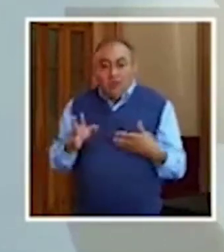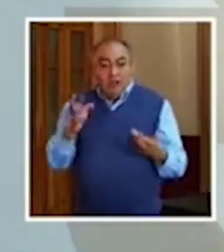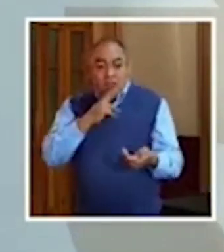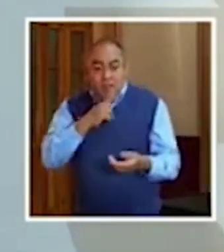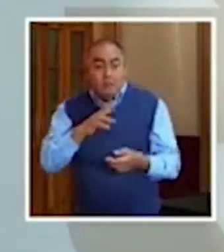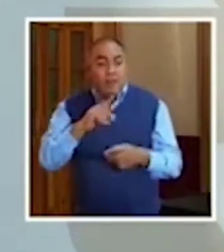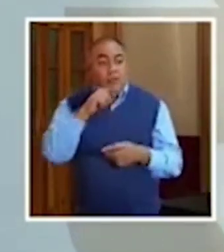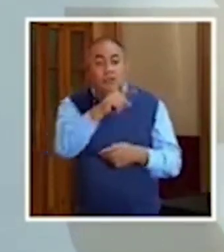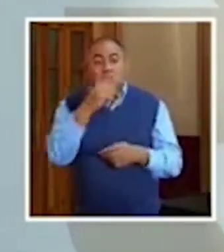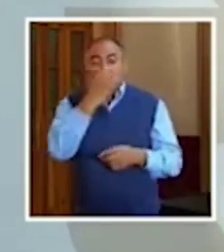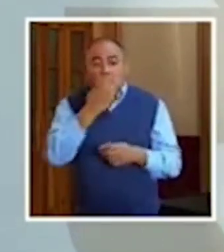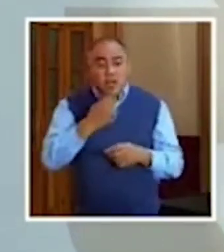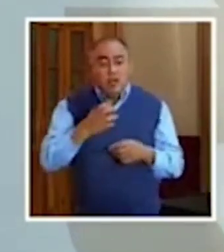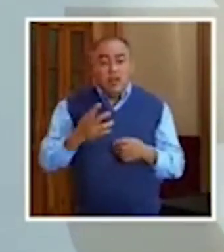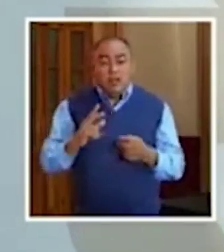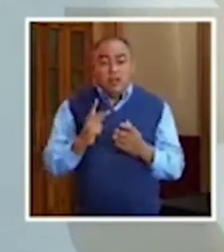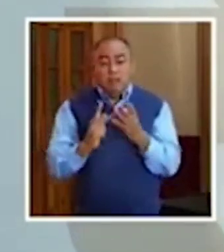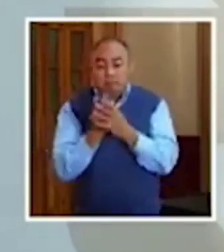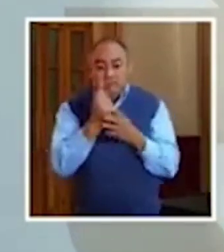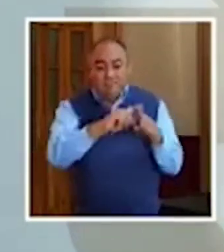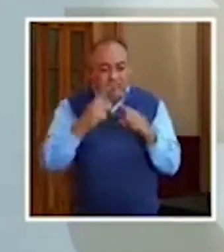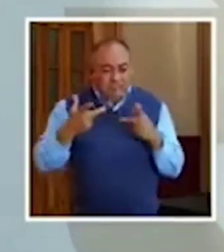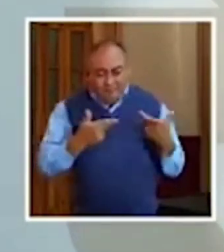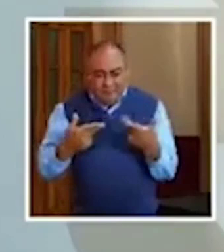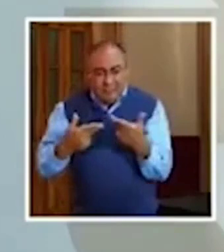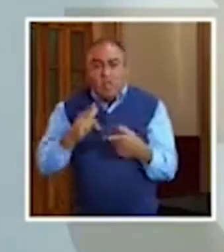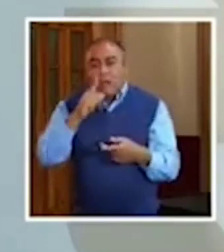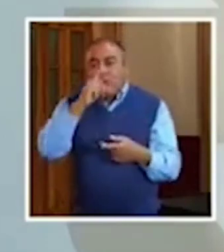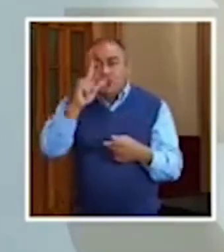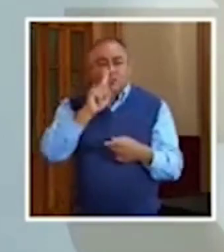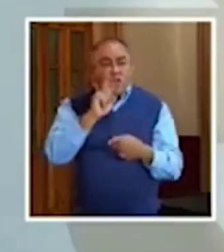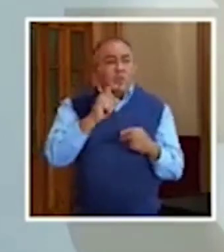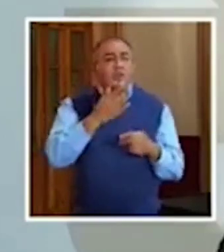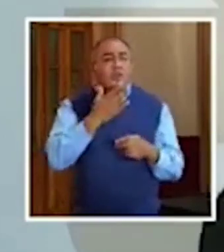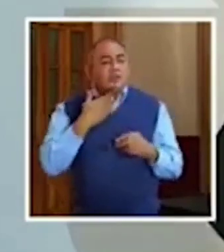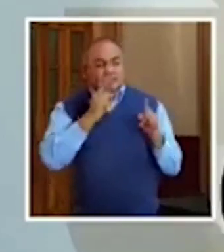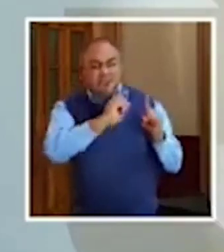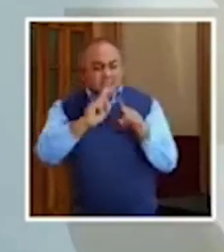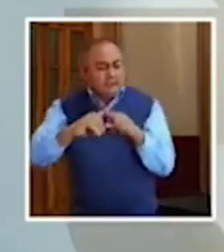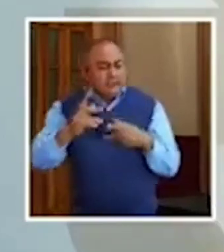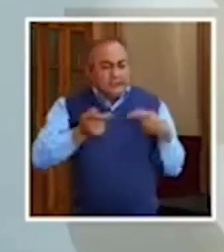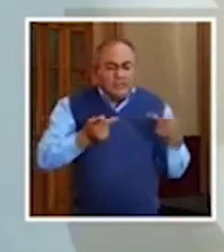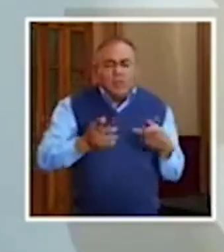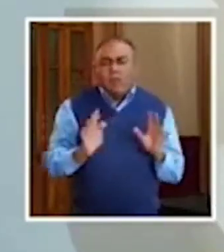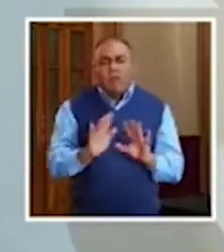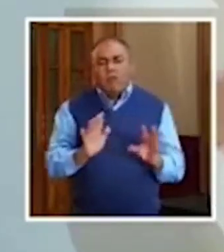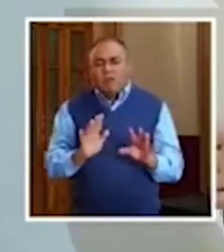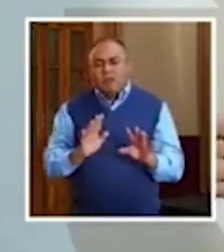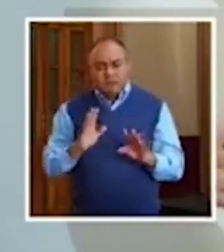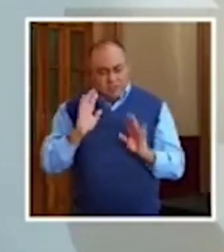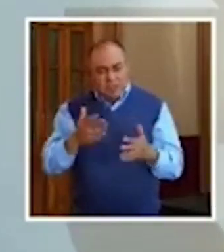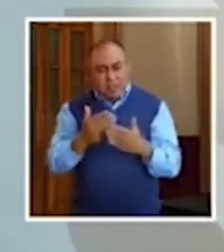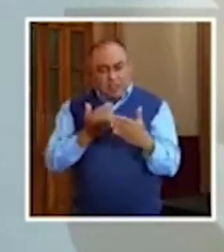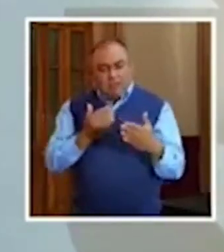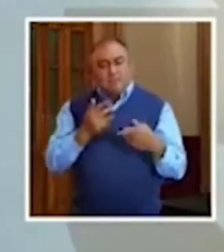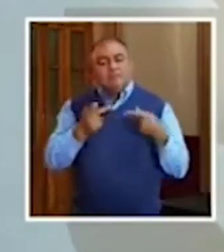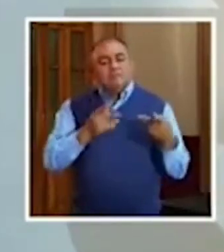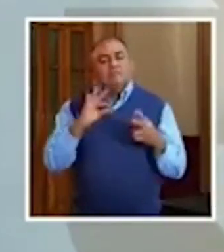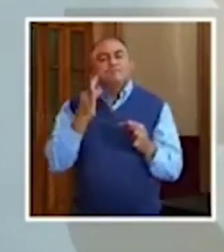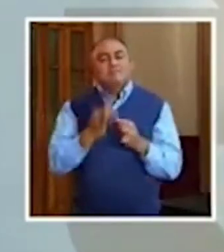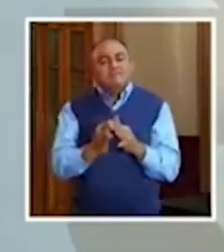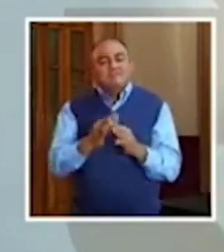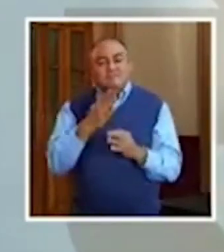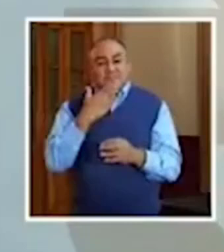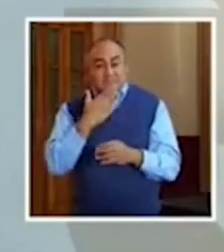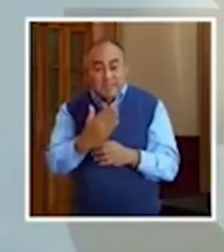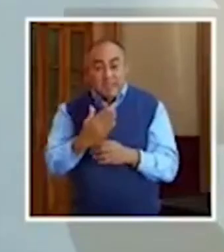y viendo si jala la luz, el agua o el gas. El haberlas tenido abiertas, hoy nos